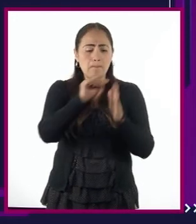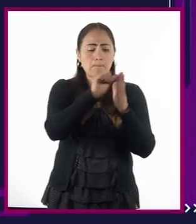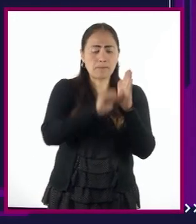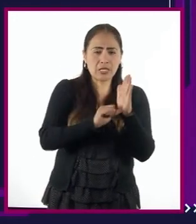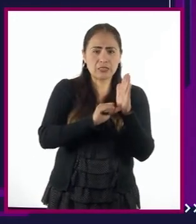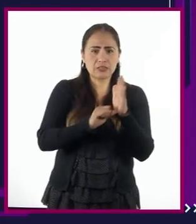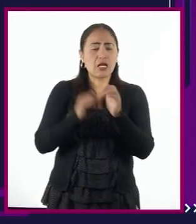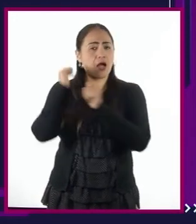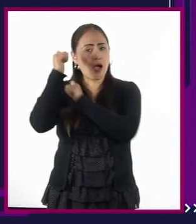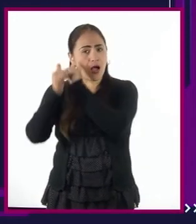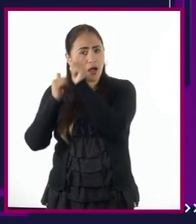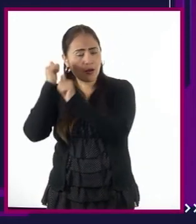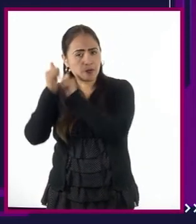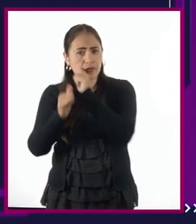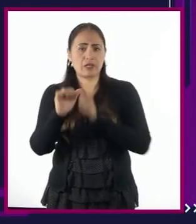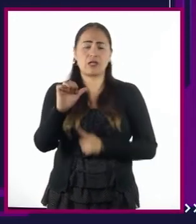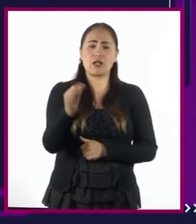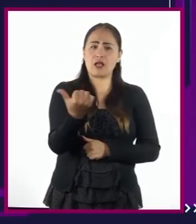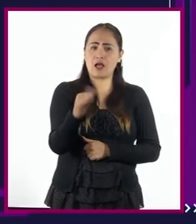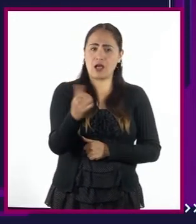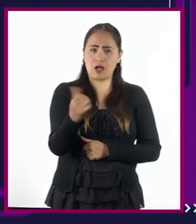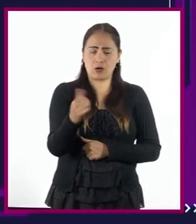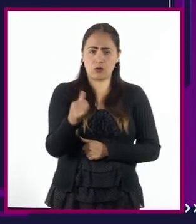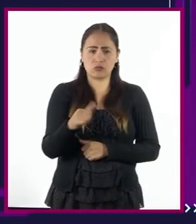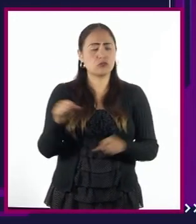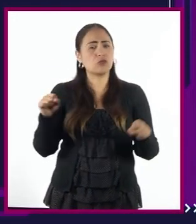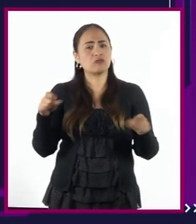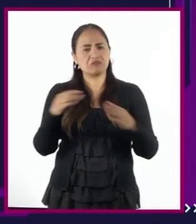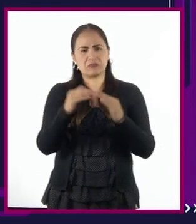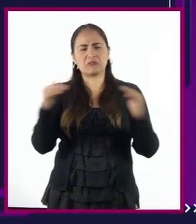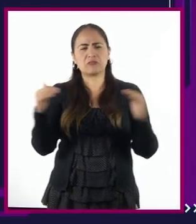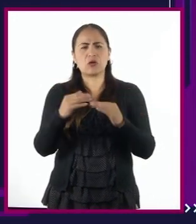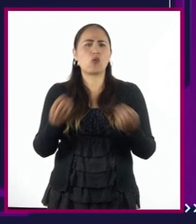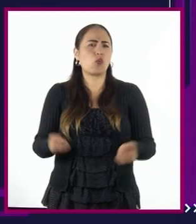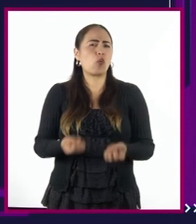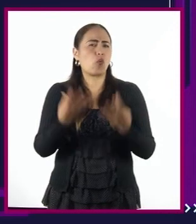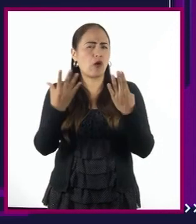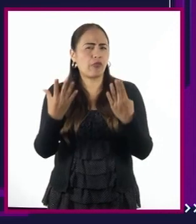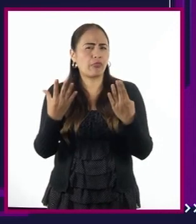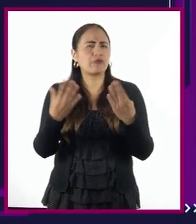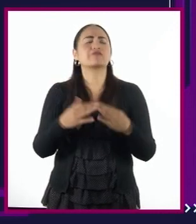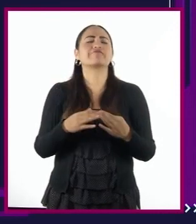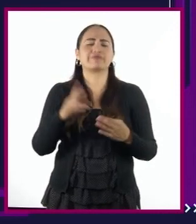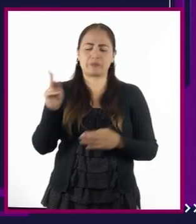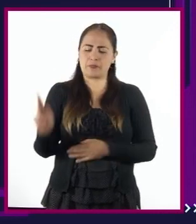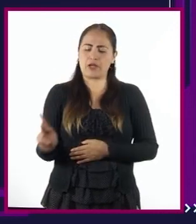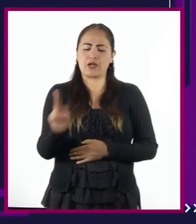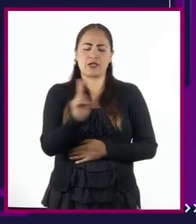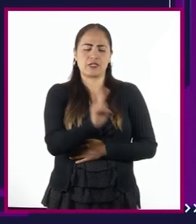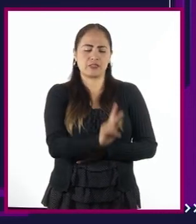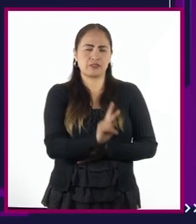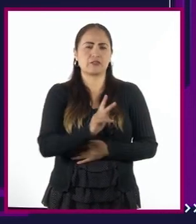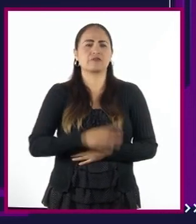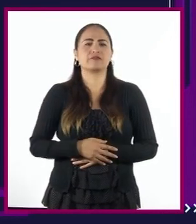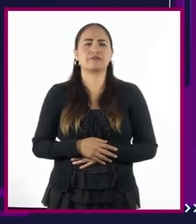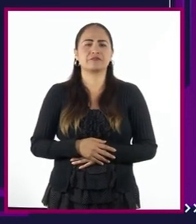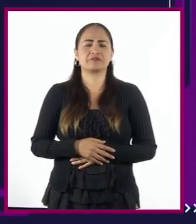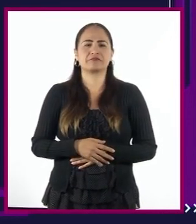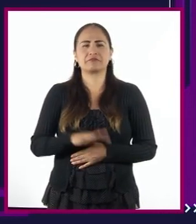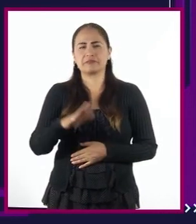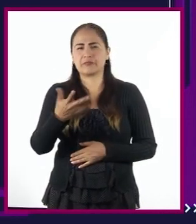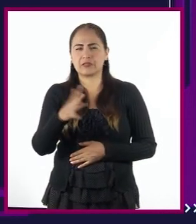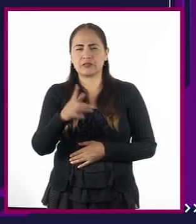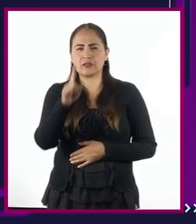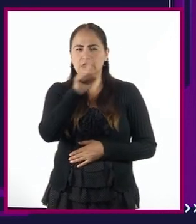de abril y agosto la cantidad de perfumes vendidos fue casi igual, correspondiendo esta cerca